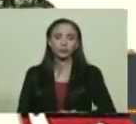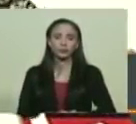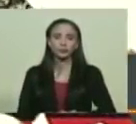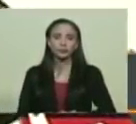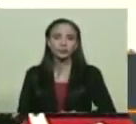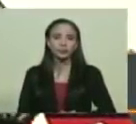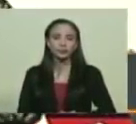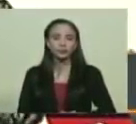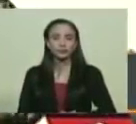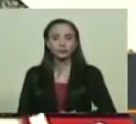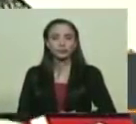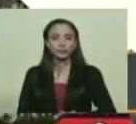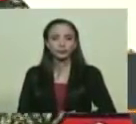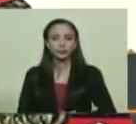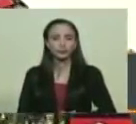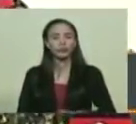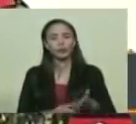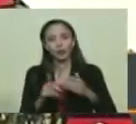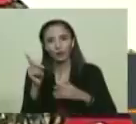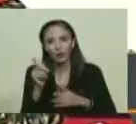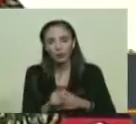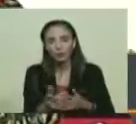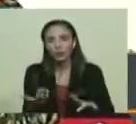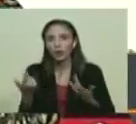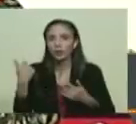Y además, tener